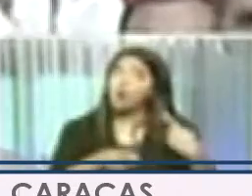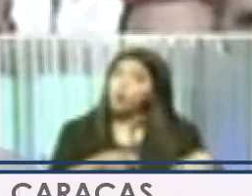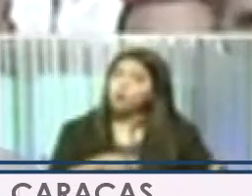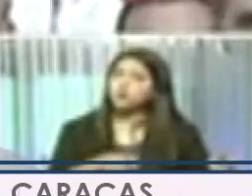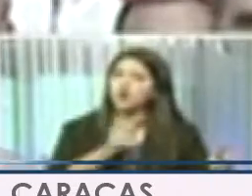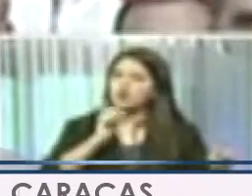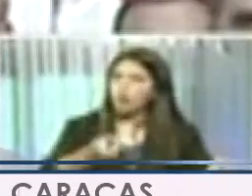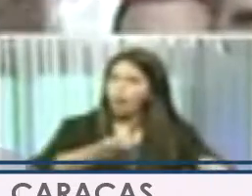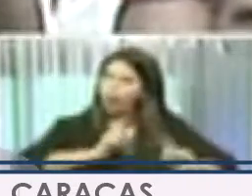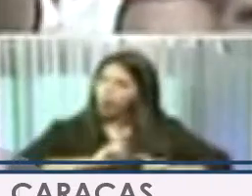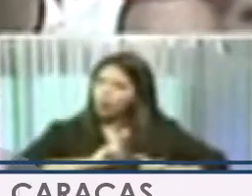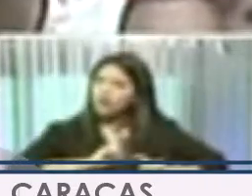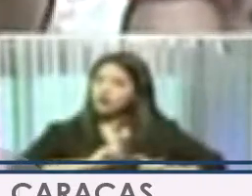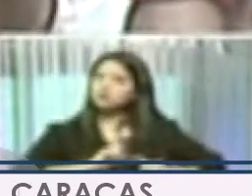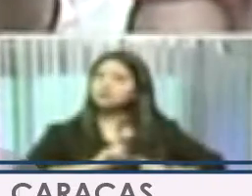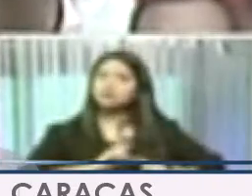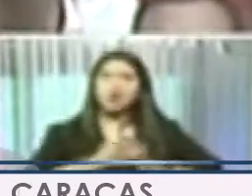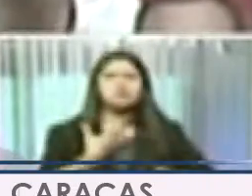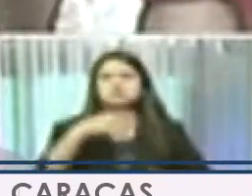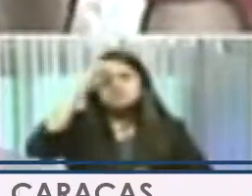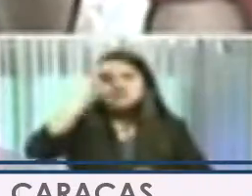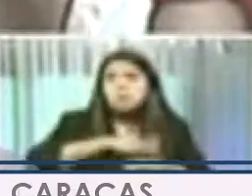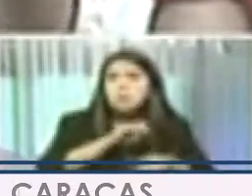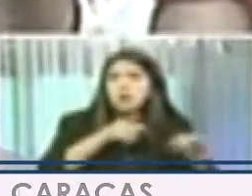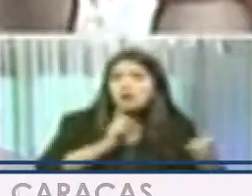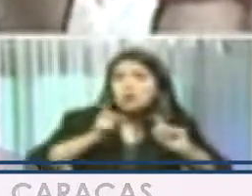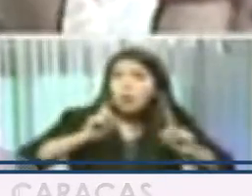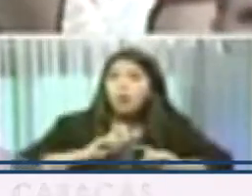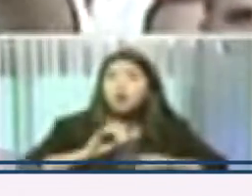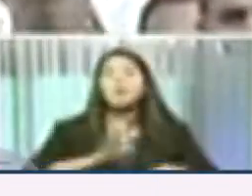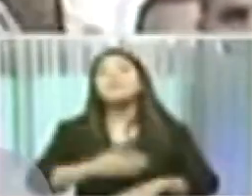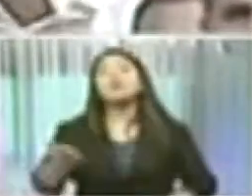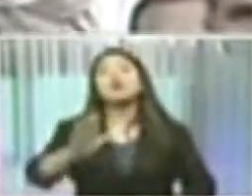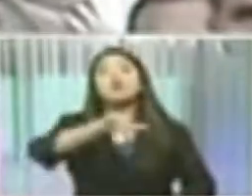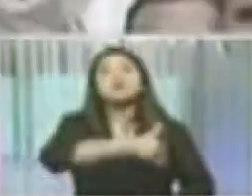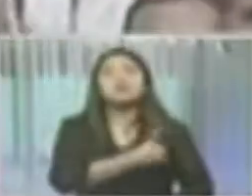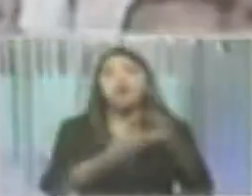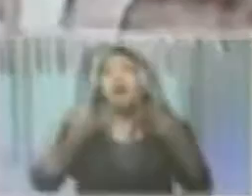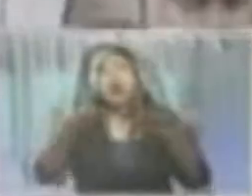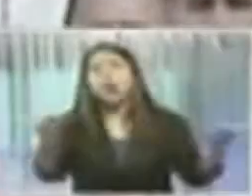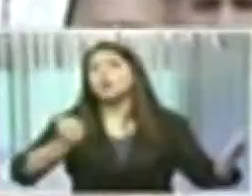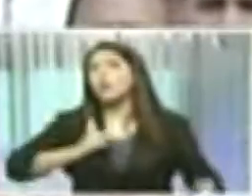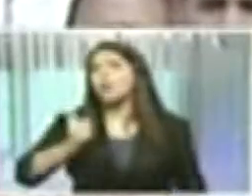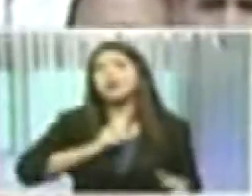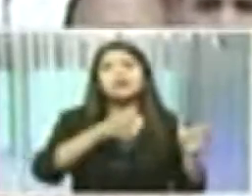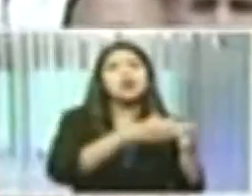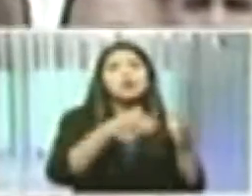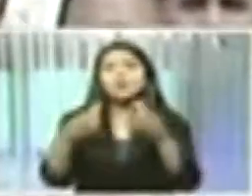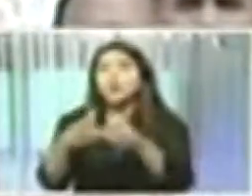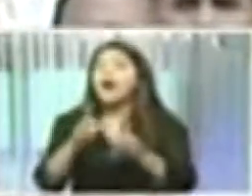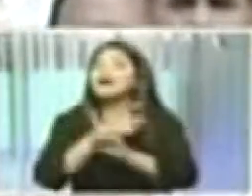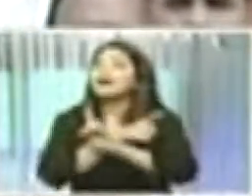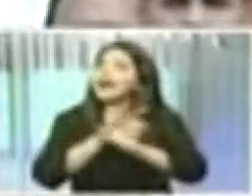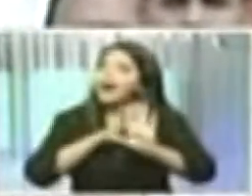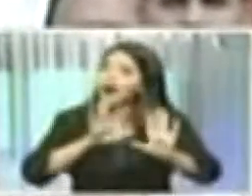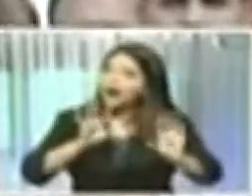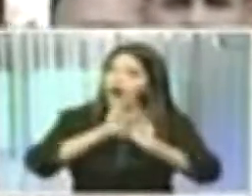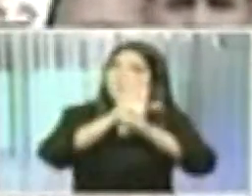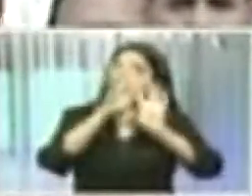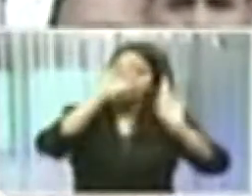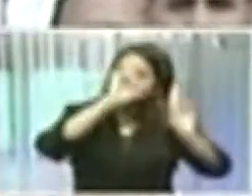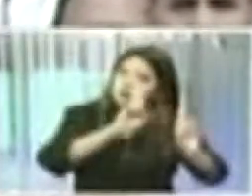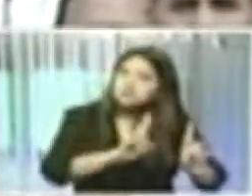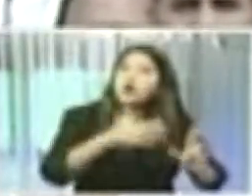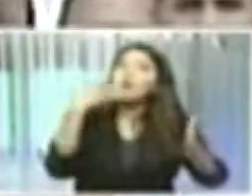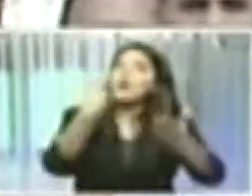odian sin razones porque las universidades nunca habían tenido tanto apoyo pero eso sí con racionalidad con